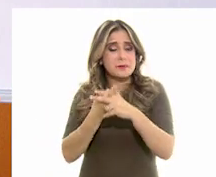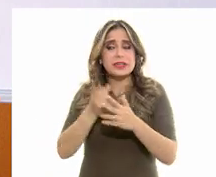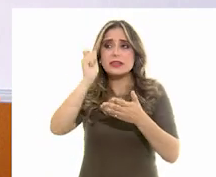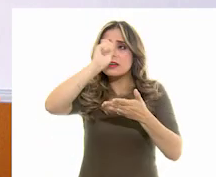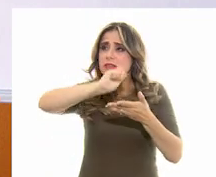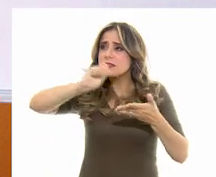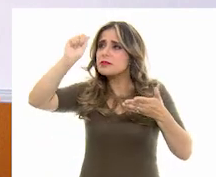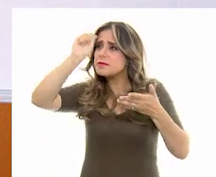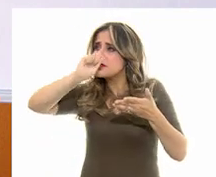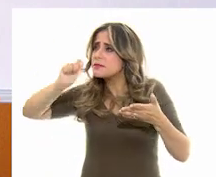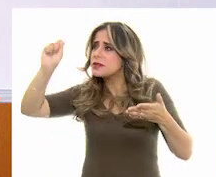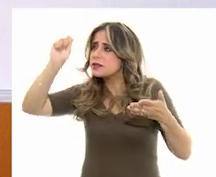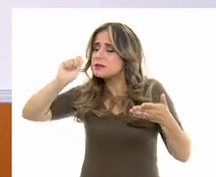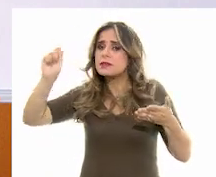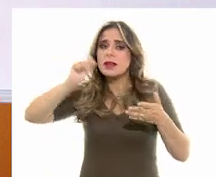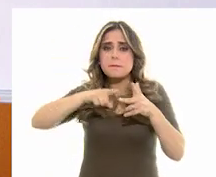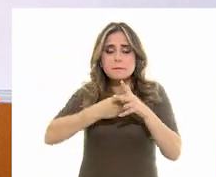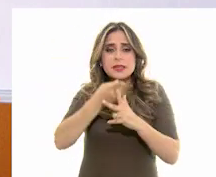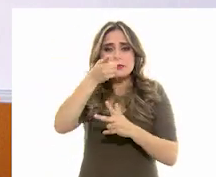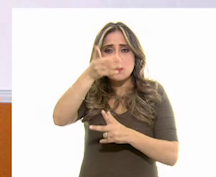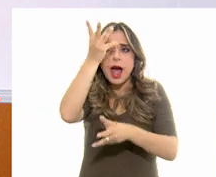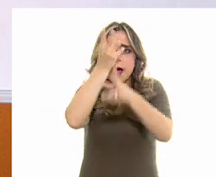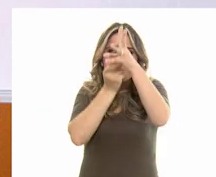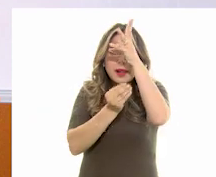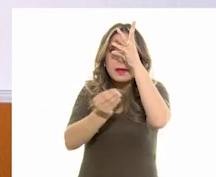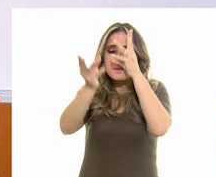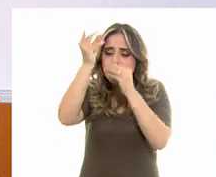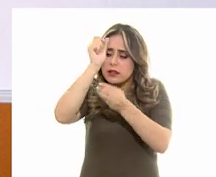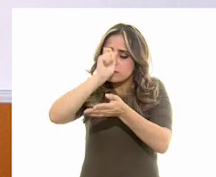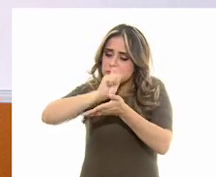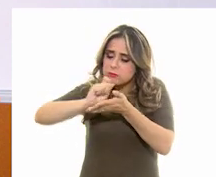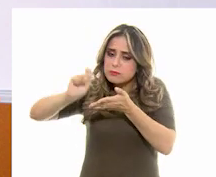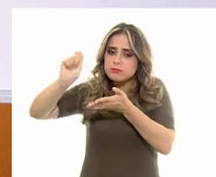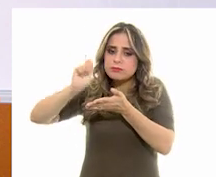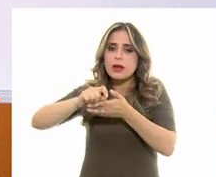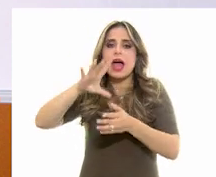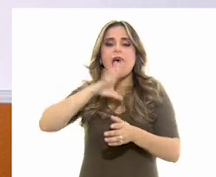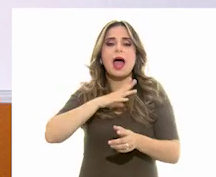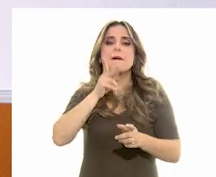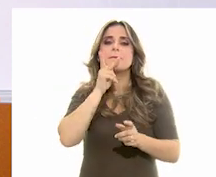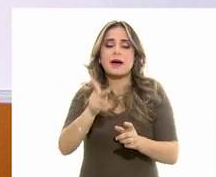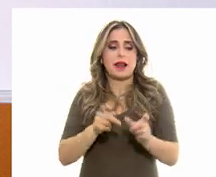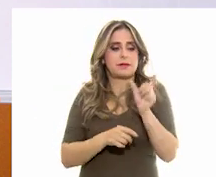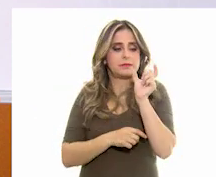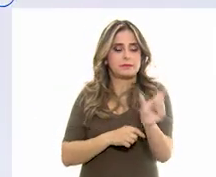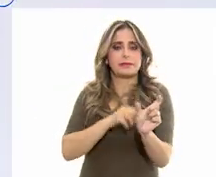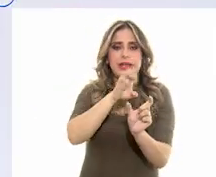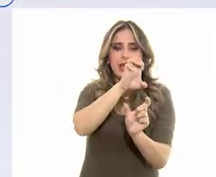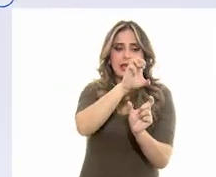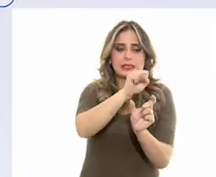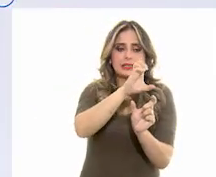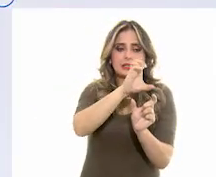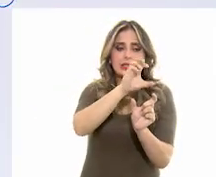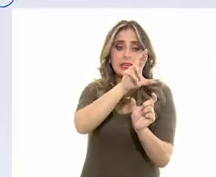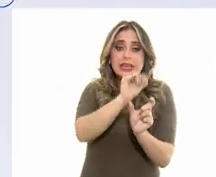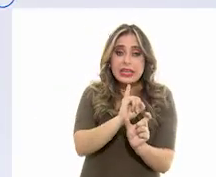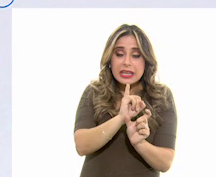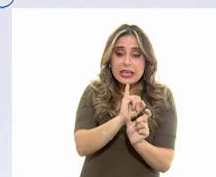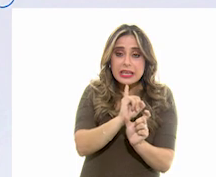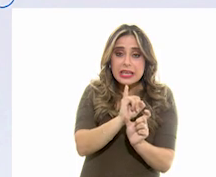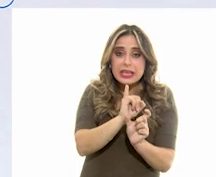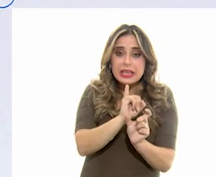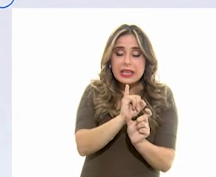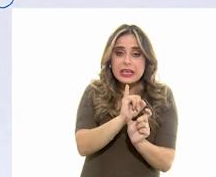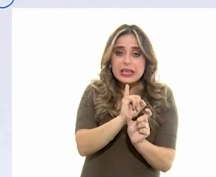escribir, estas palabras, que es una sílaba compuesta o trabada, porque es cri.